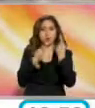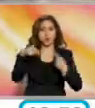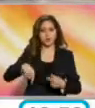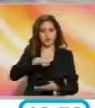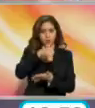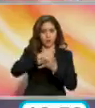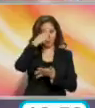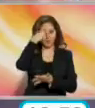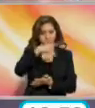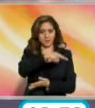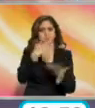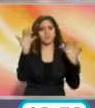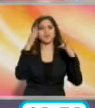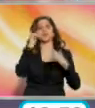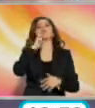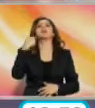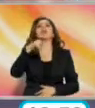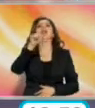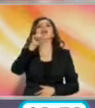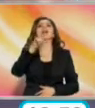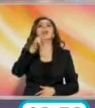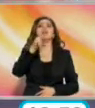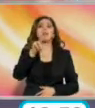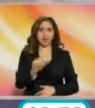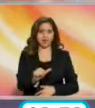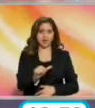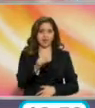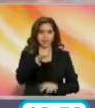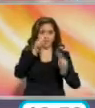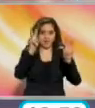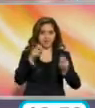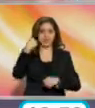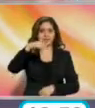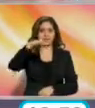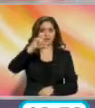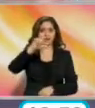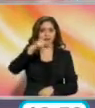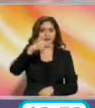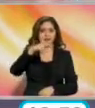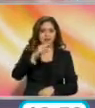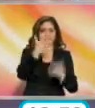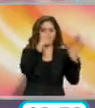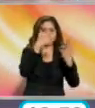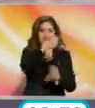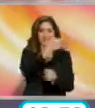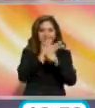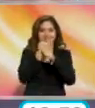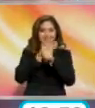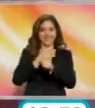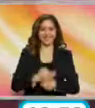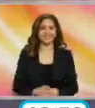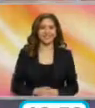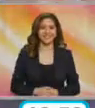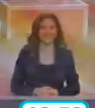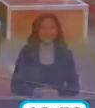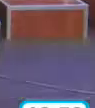Increíble. El aplauso para Alejandra Robles, que nos va a interpretar un gran tema. Malagueña. Malagueña. Ella es la morena. ¡Venga!